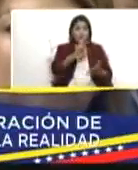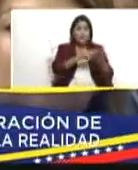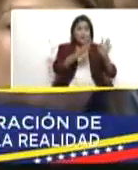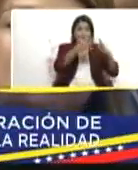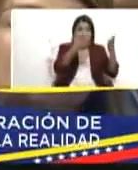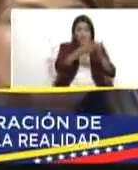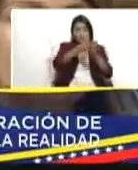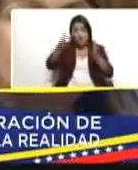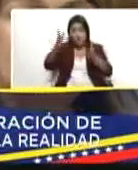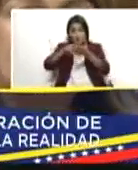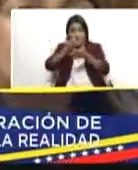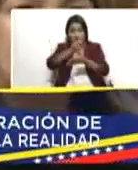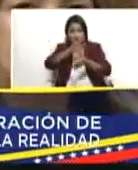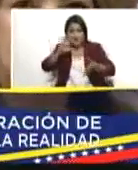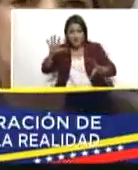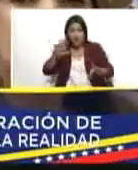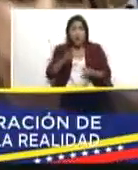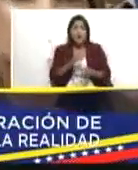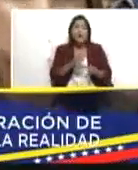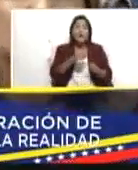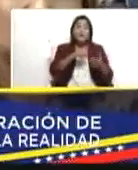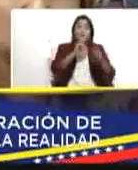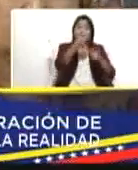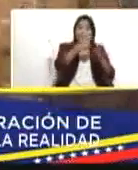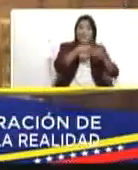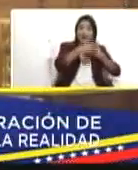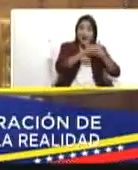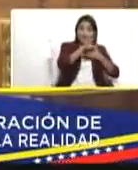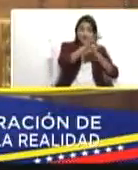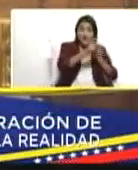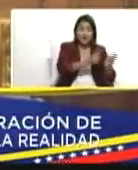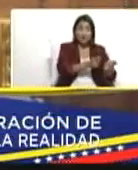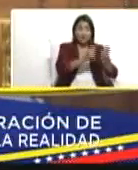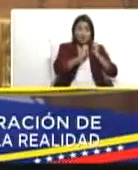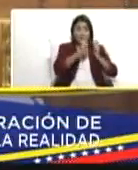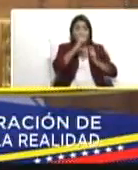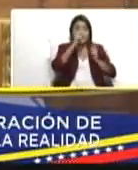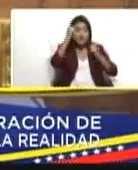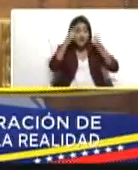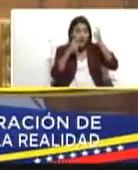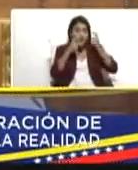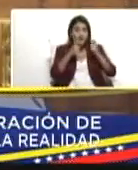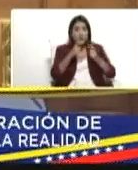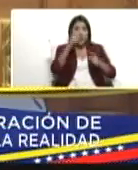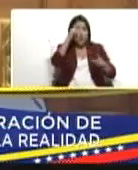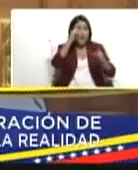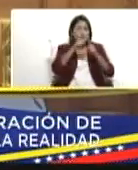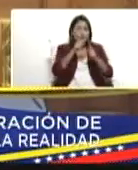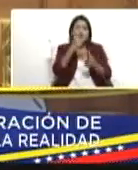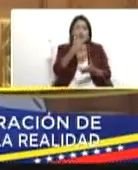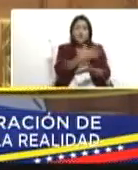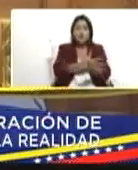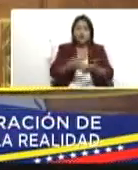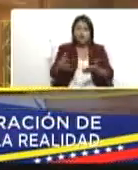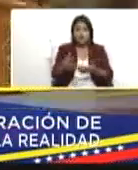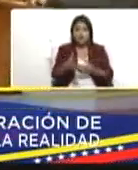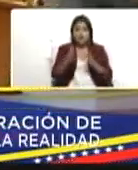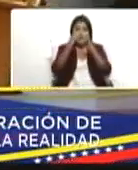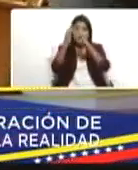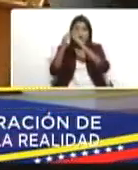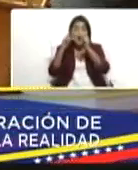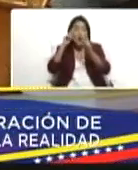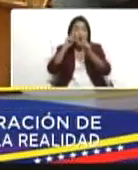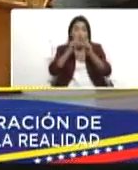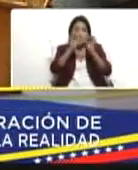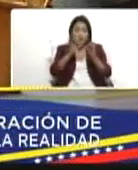2025 el primer plan de la patria nos lo dejó el comandante Chávez y tenía la meta de construir 3 millones de viviendas